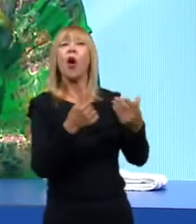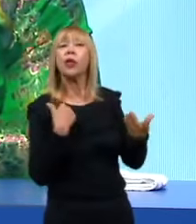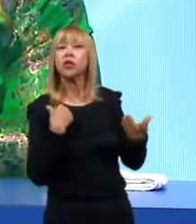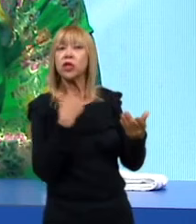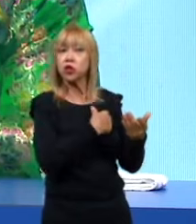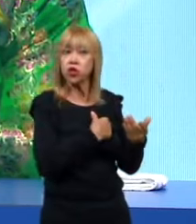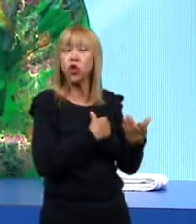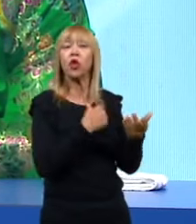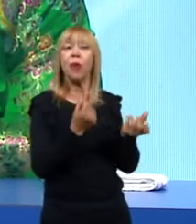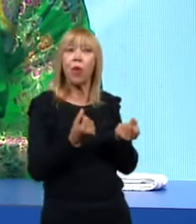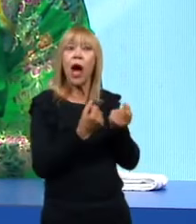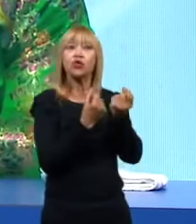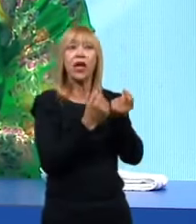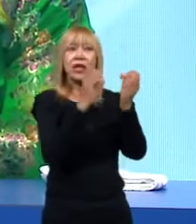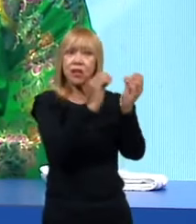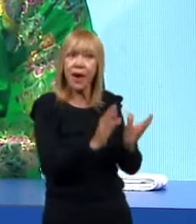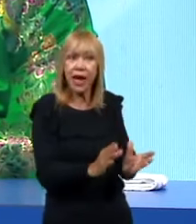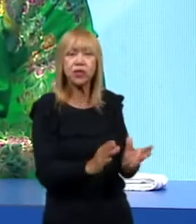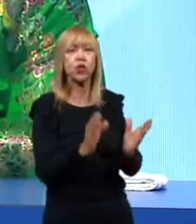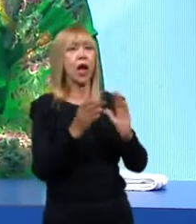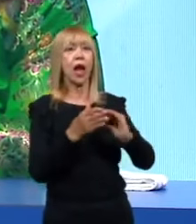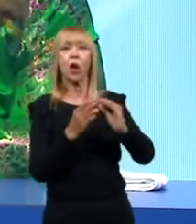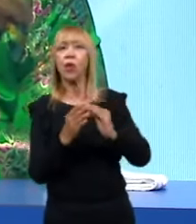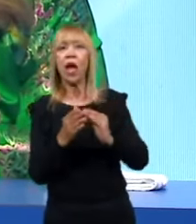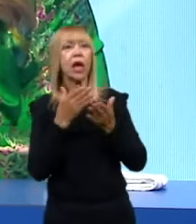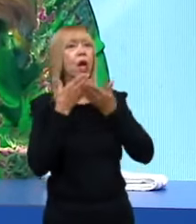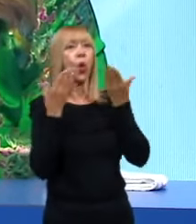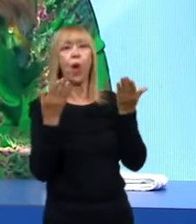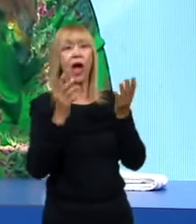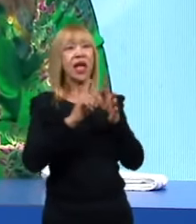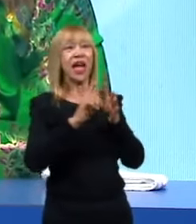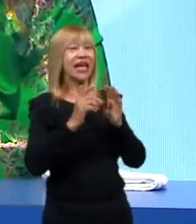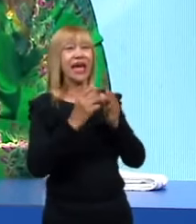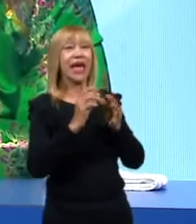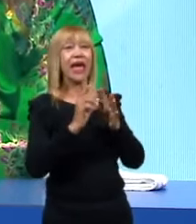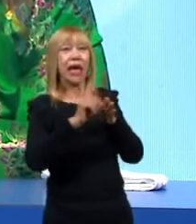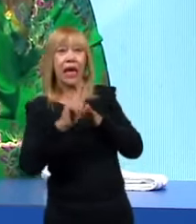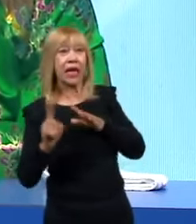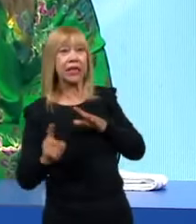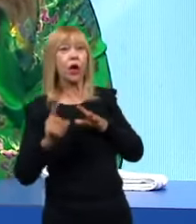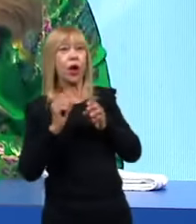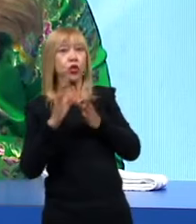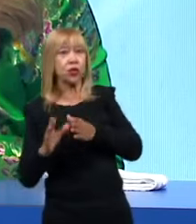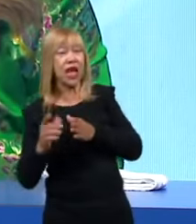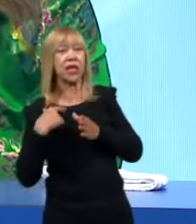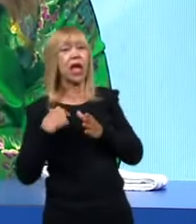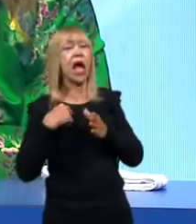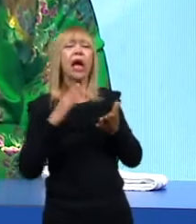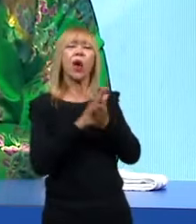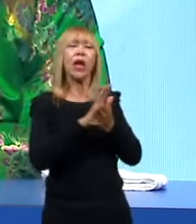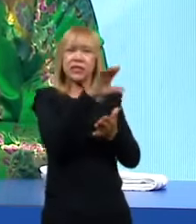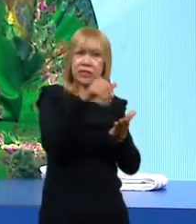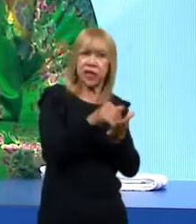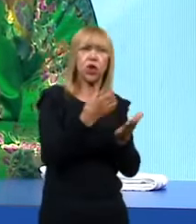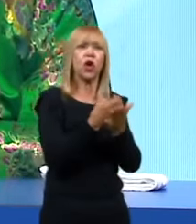le vamos a ayudar a ese maestro, ayudar a la comunidad, a que no haya deserción escolar, a que la escuela sea el centro de